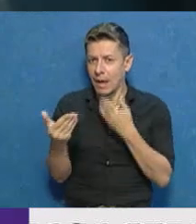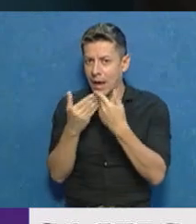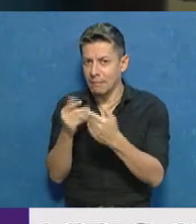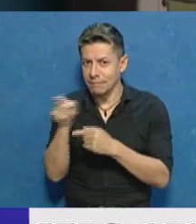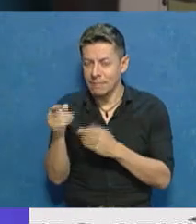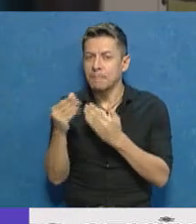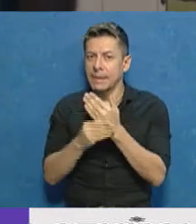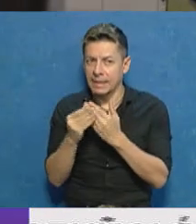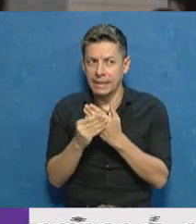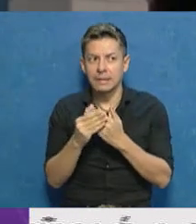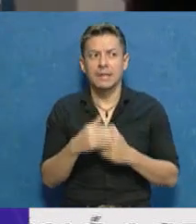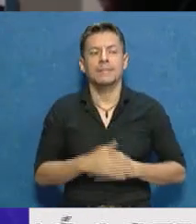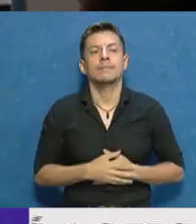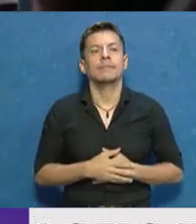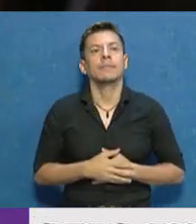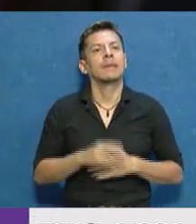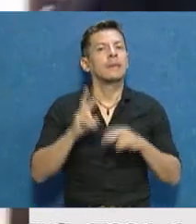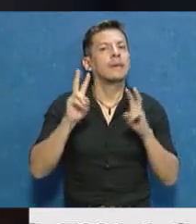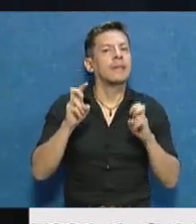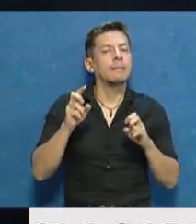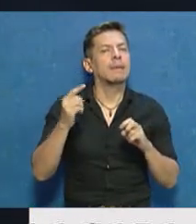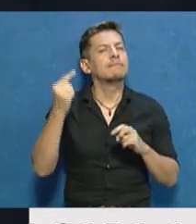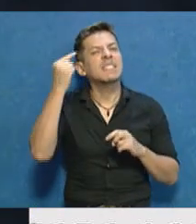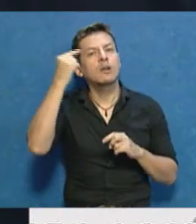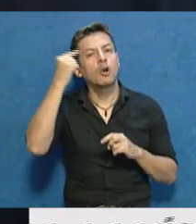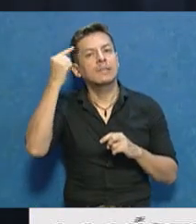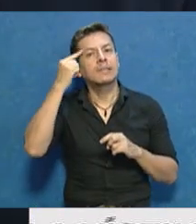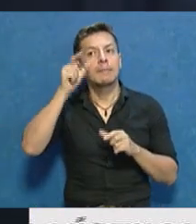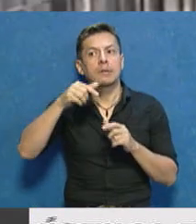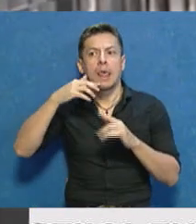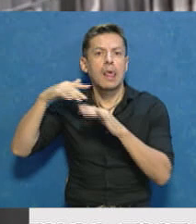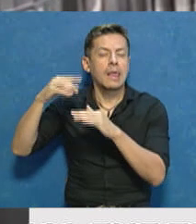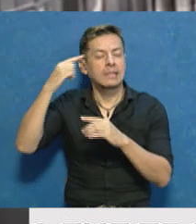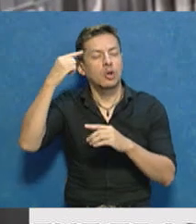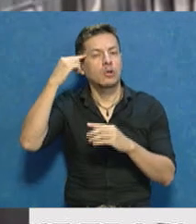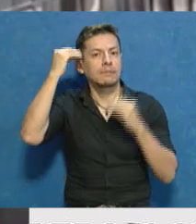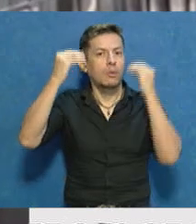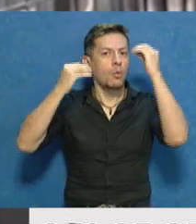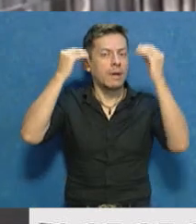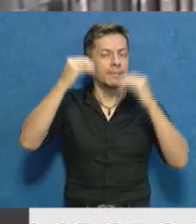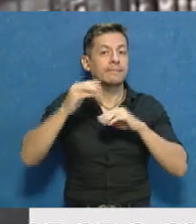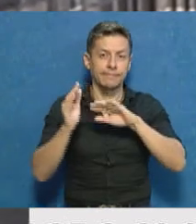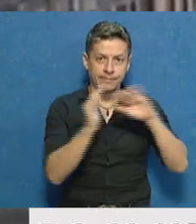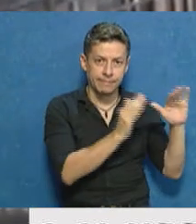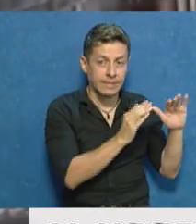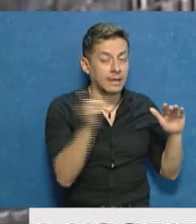algunas cuestiones en torno a la psicosis que se genera, pero en principio, doctor Gonzalo